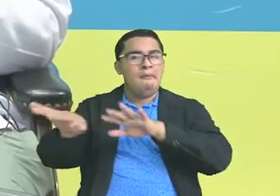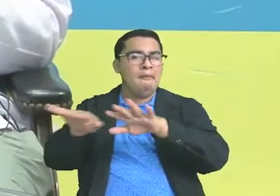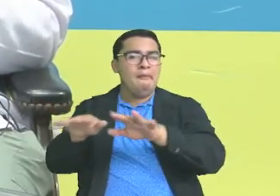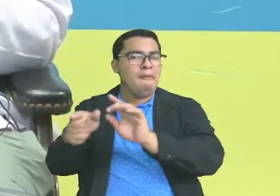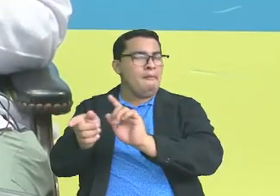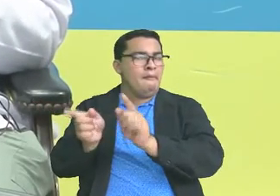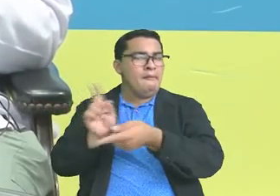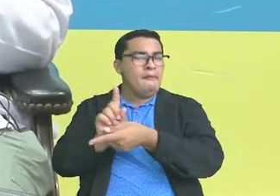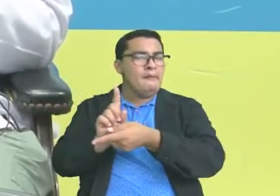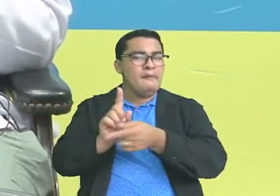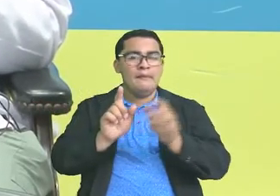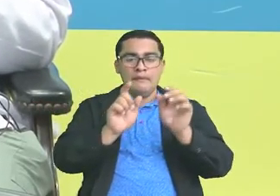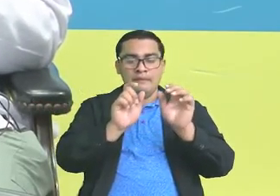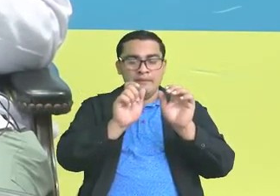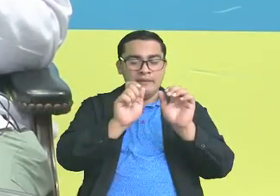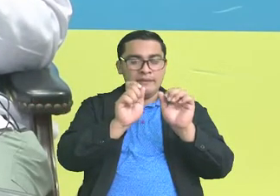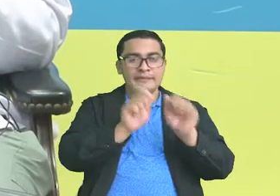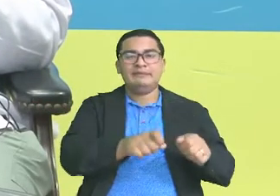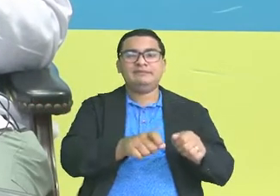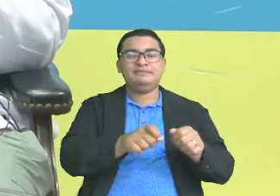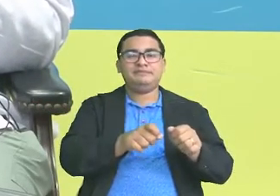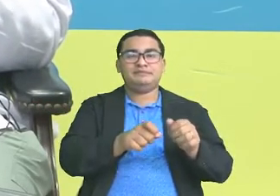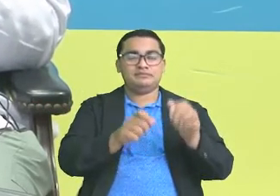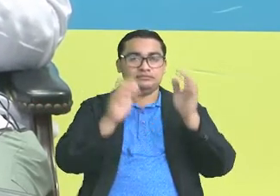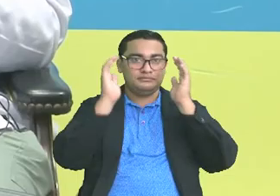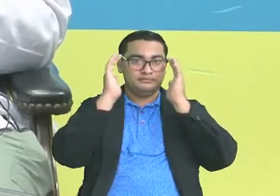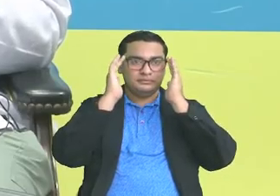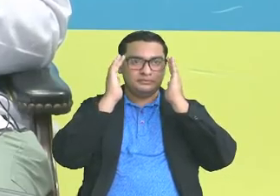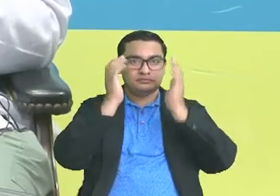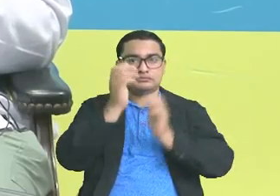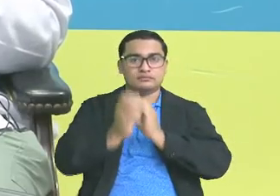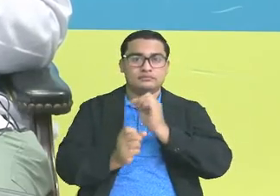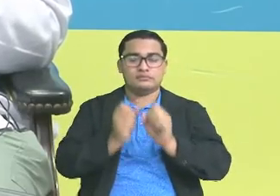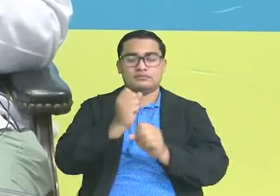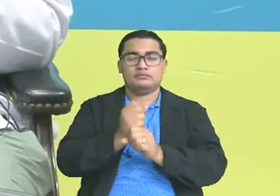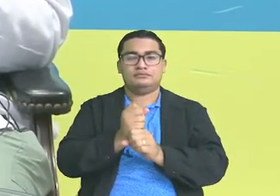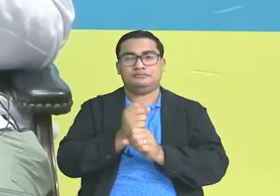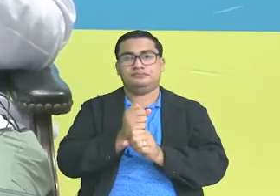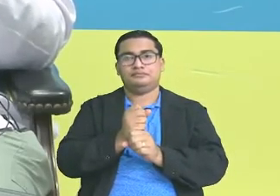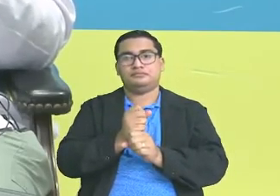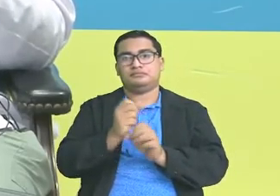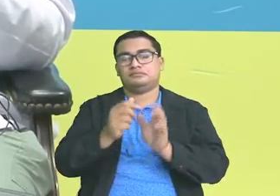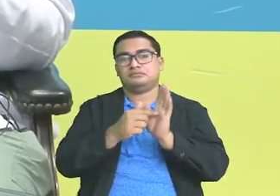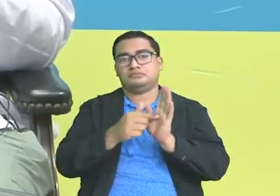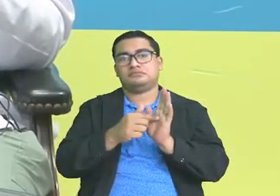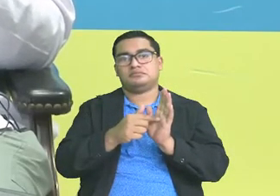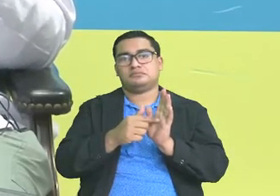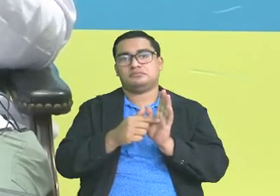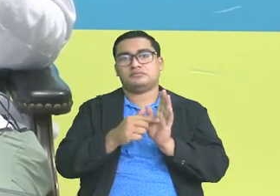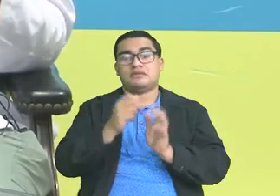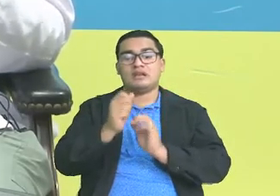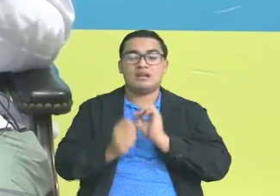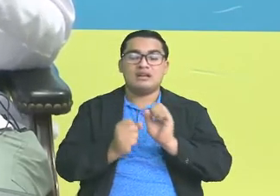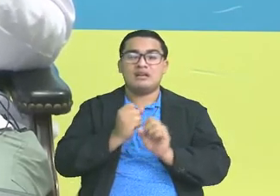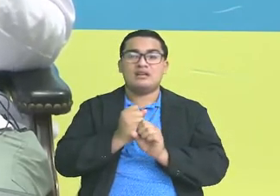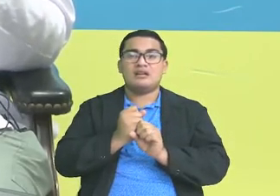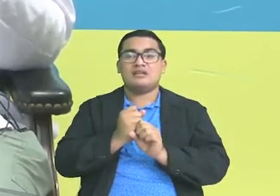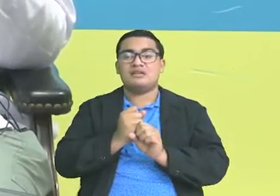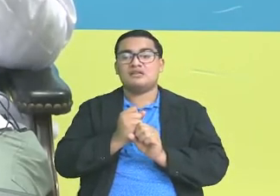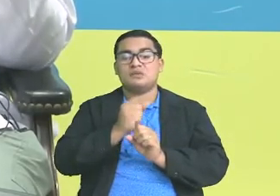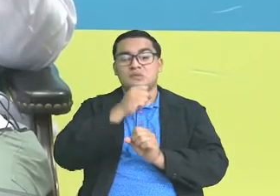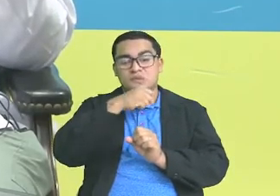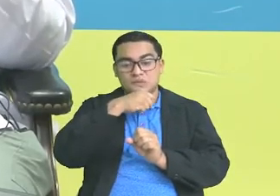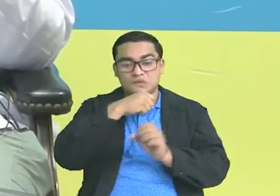Entonces, dentro de los no modificables definitivamente está la edad. Después de cierta edad vas a entrar a un grupo de